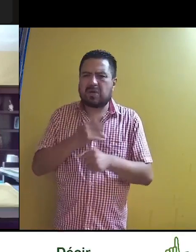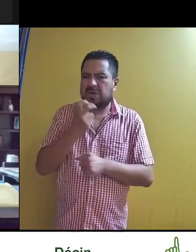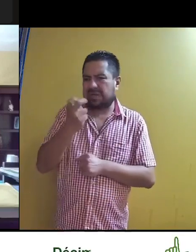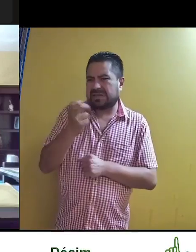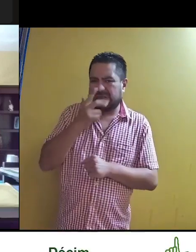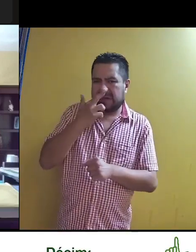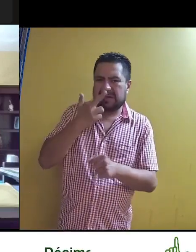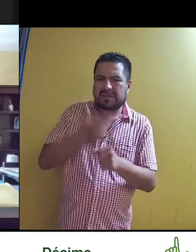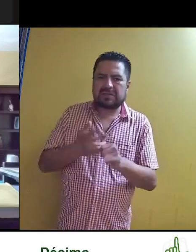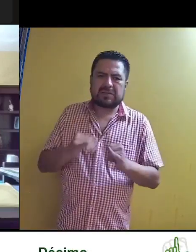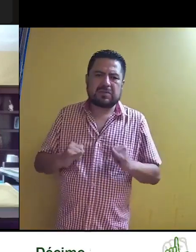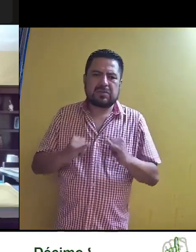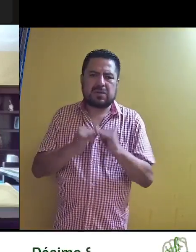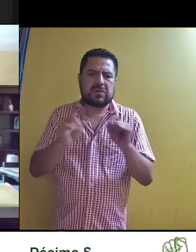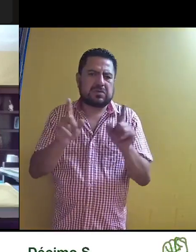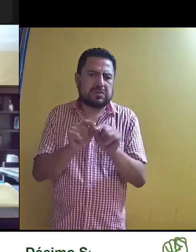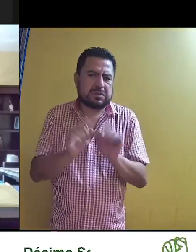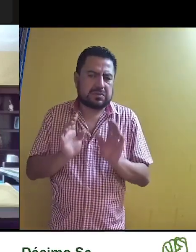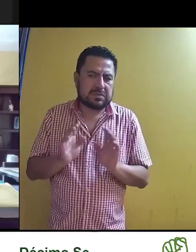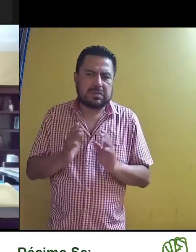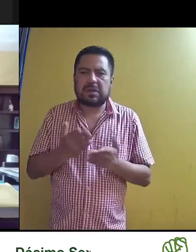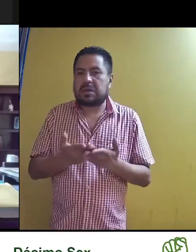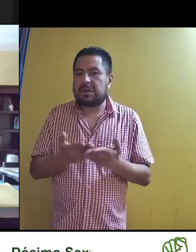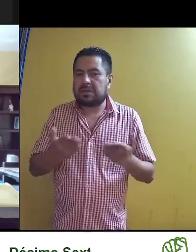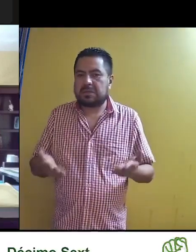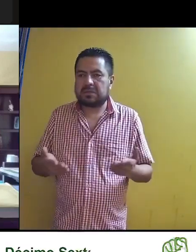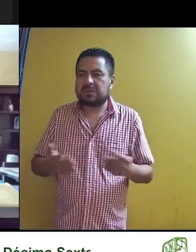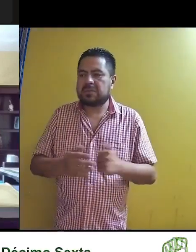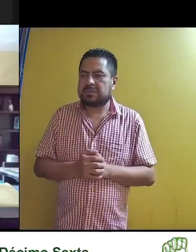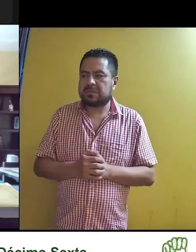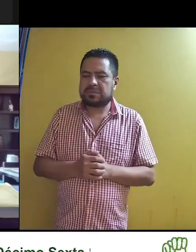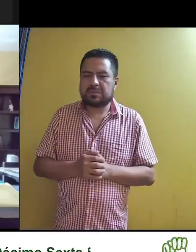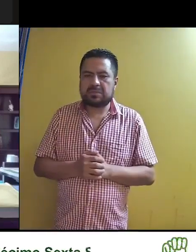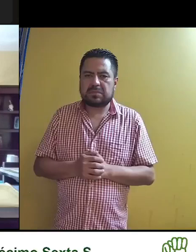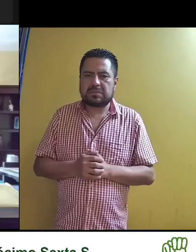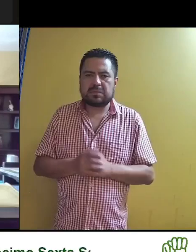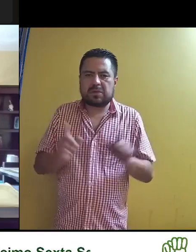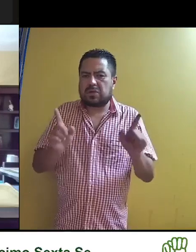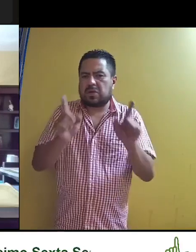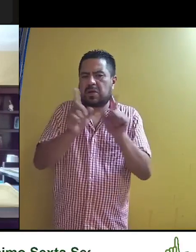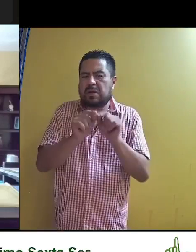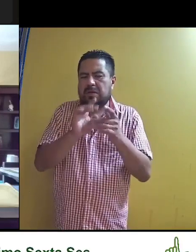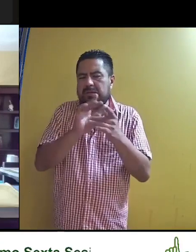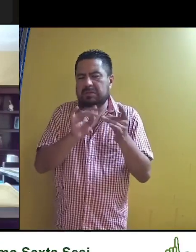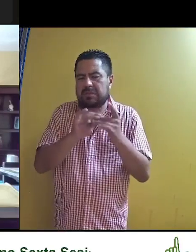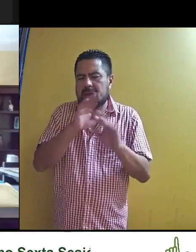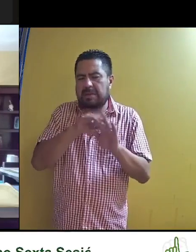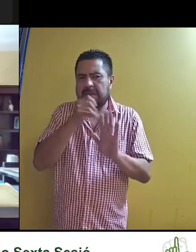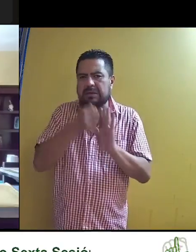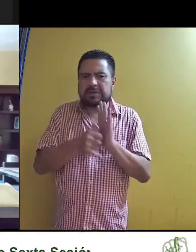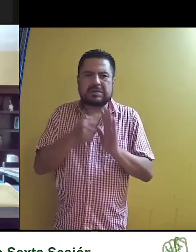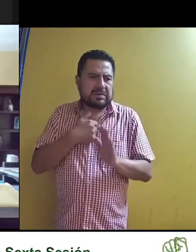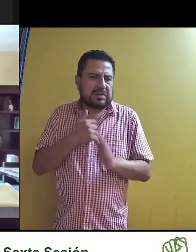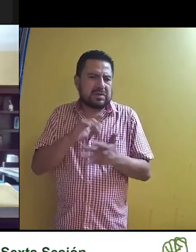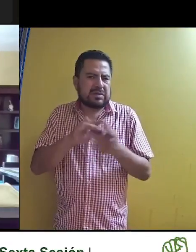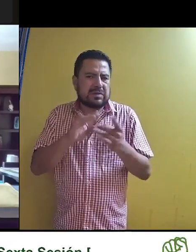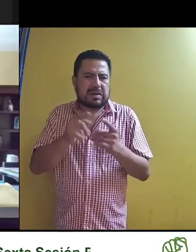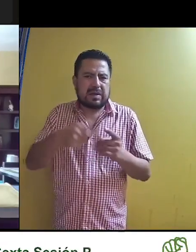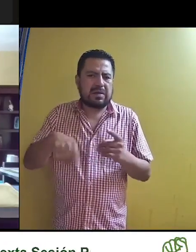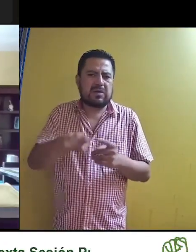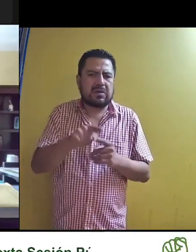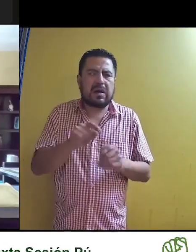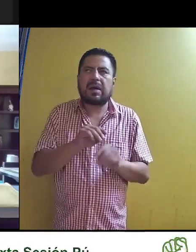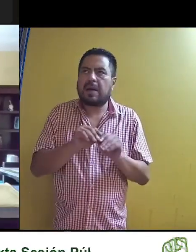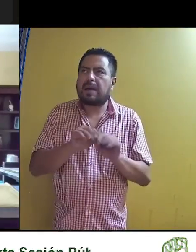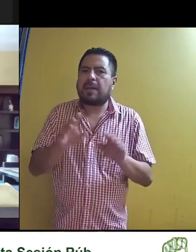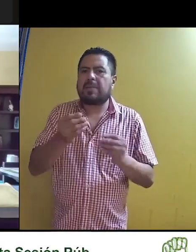autoridad competente en la materia, ¿no? Entonces, es nada más la precisión que yo quería hacer sobre este proyecto.